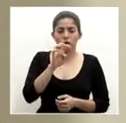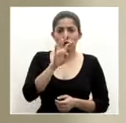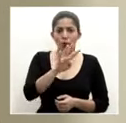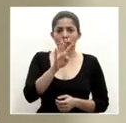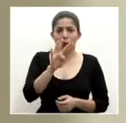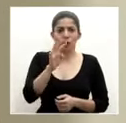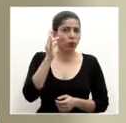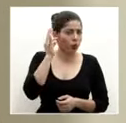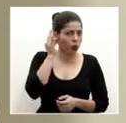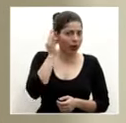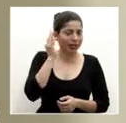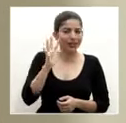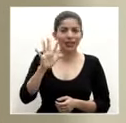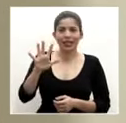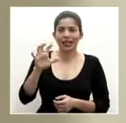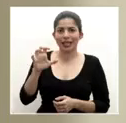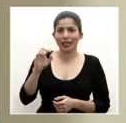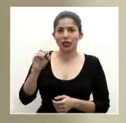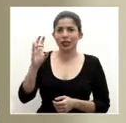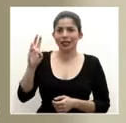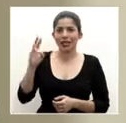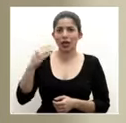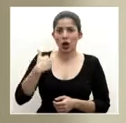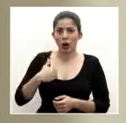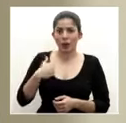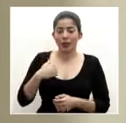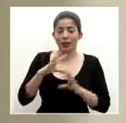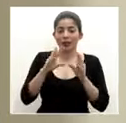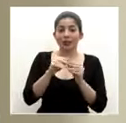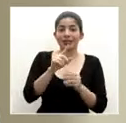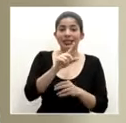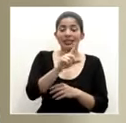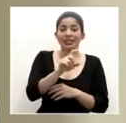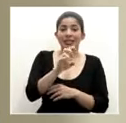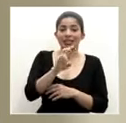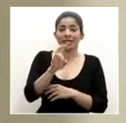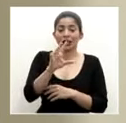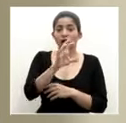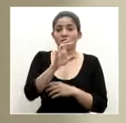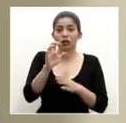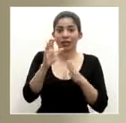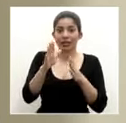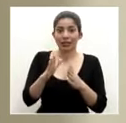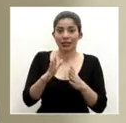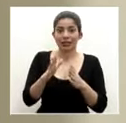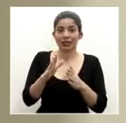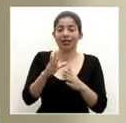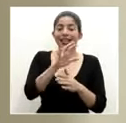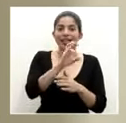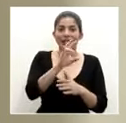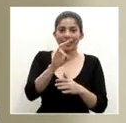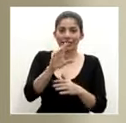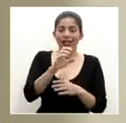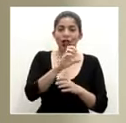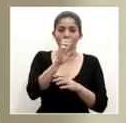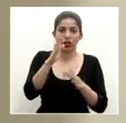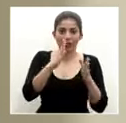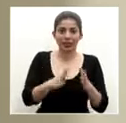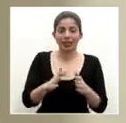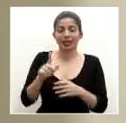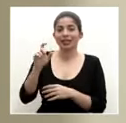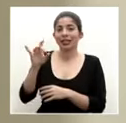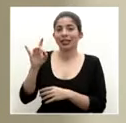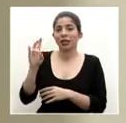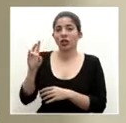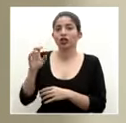444 mujeres, 507 hombres, de los cuales 177 son costarricenses y 778 son extranjeros. Tenemos